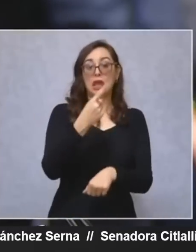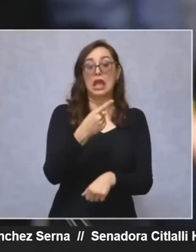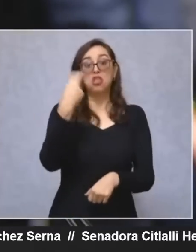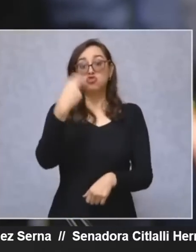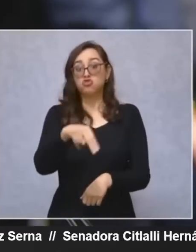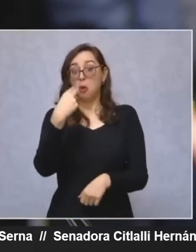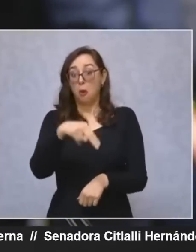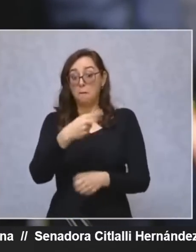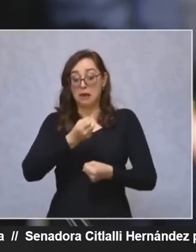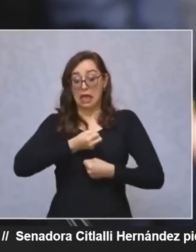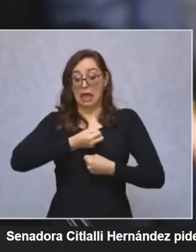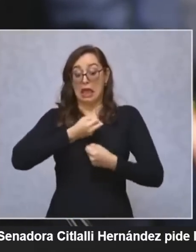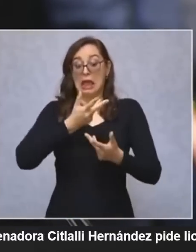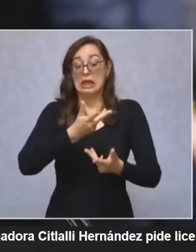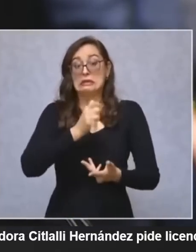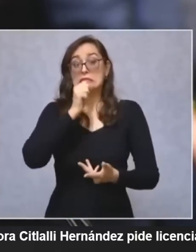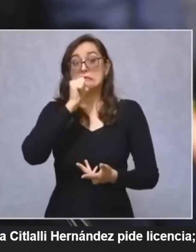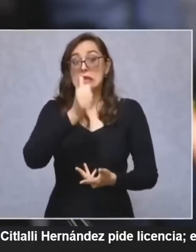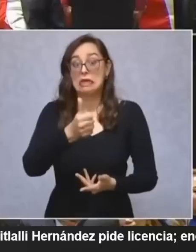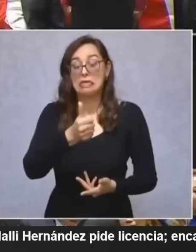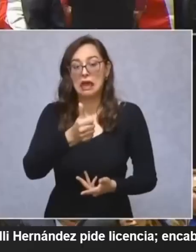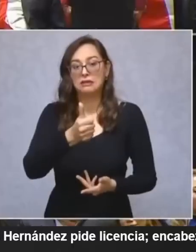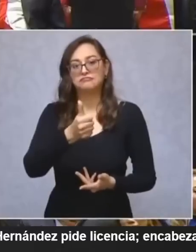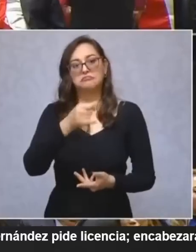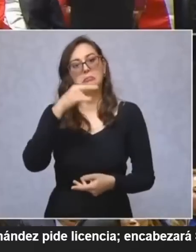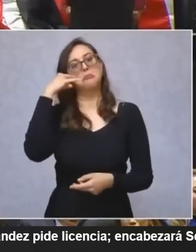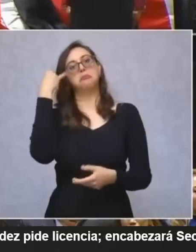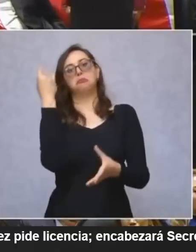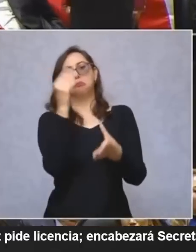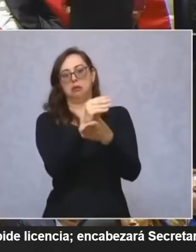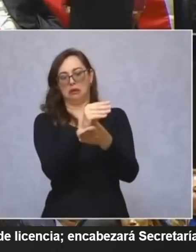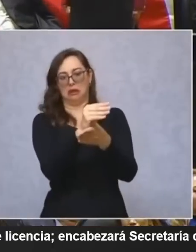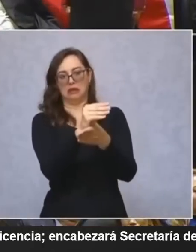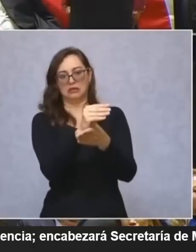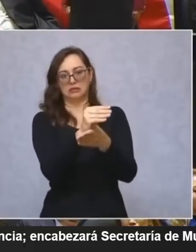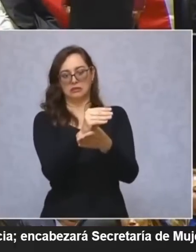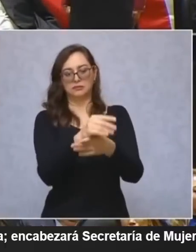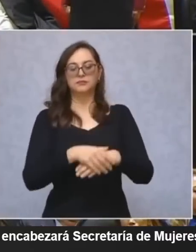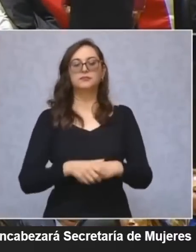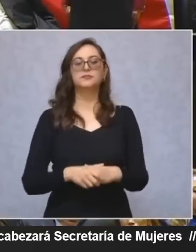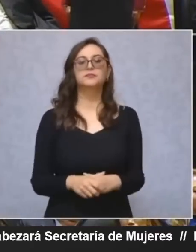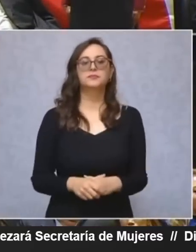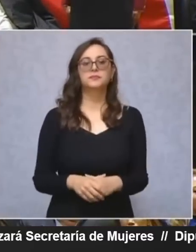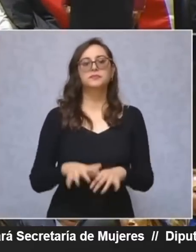nombra existe. Hoy quiero